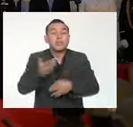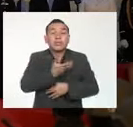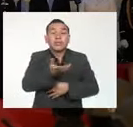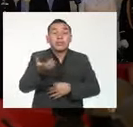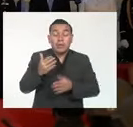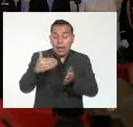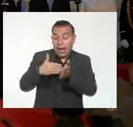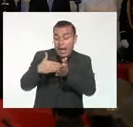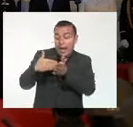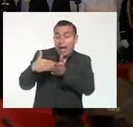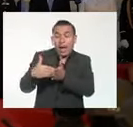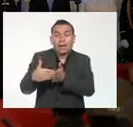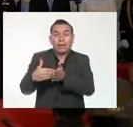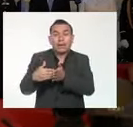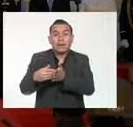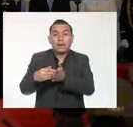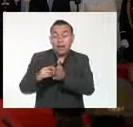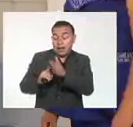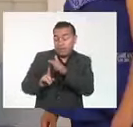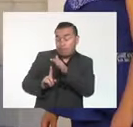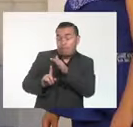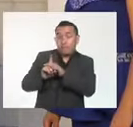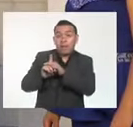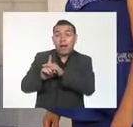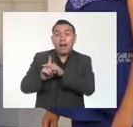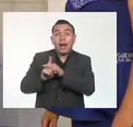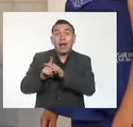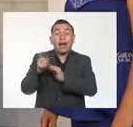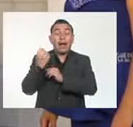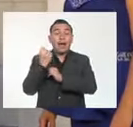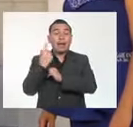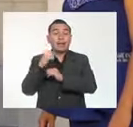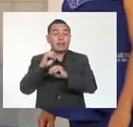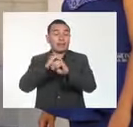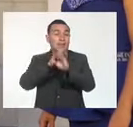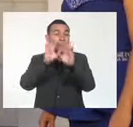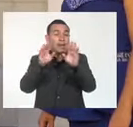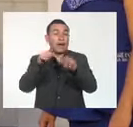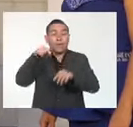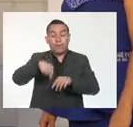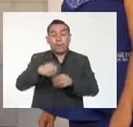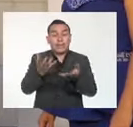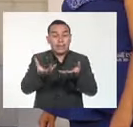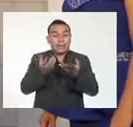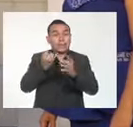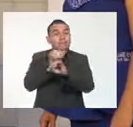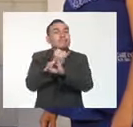hemos empezado a redescubrir como nación lo bello de la búsqueda por la independencia real.